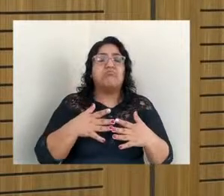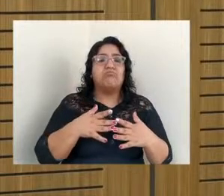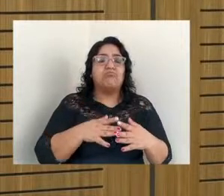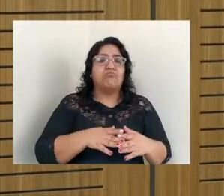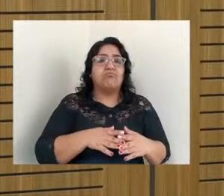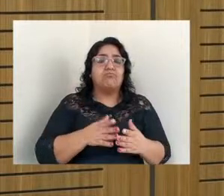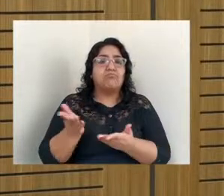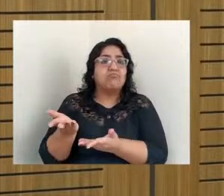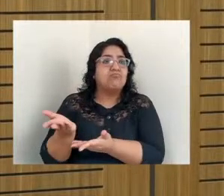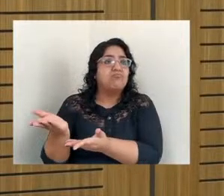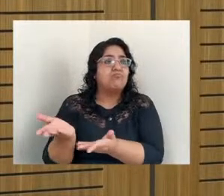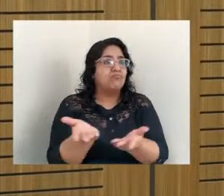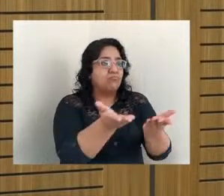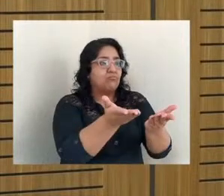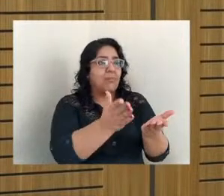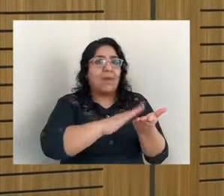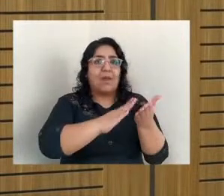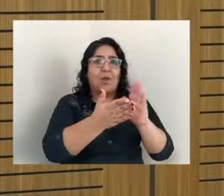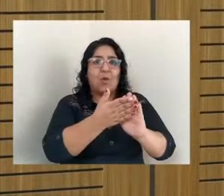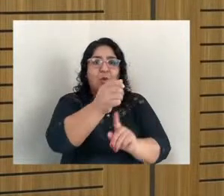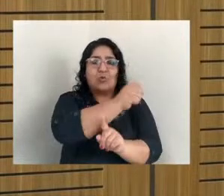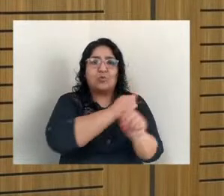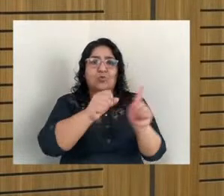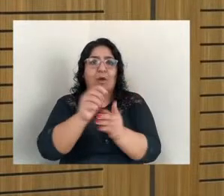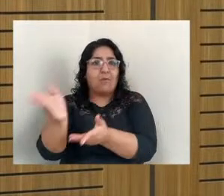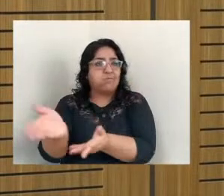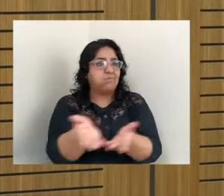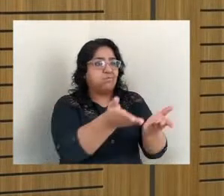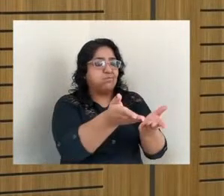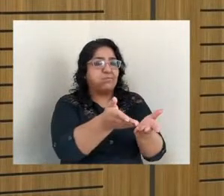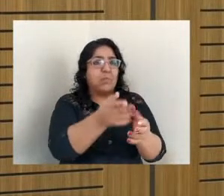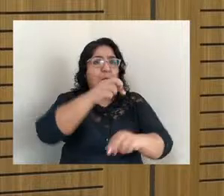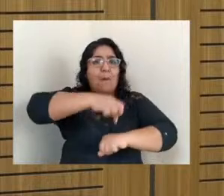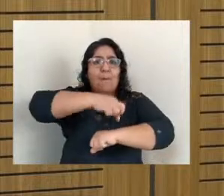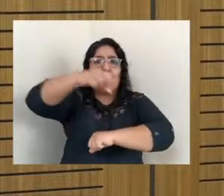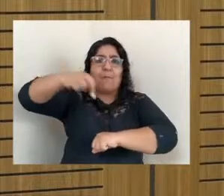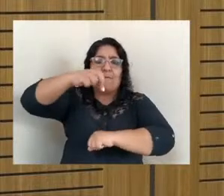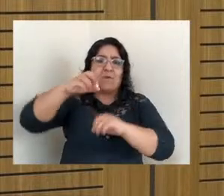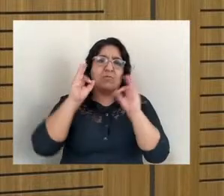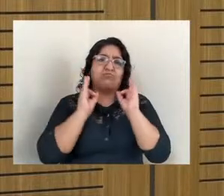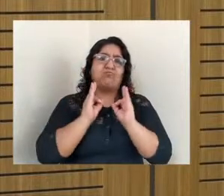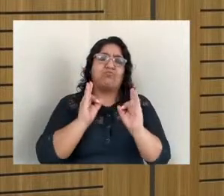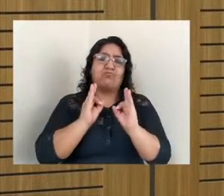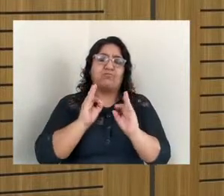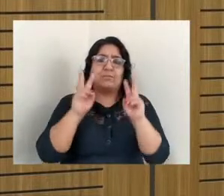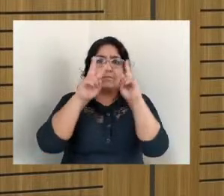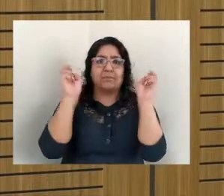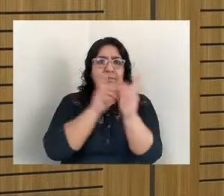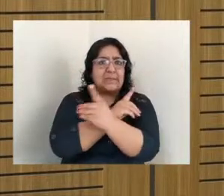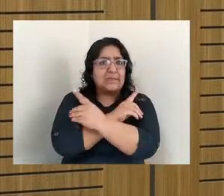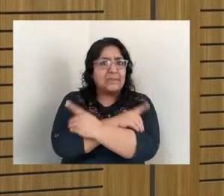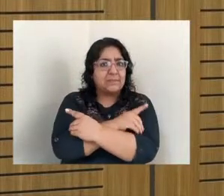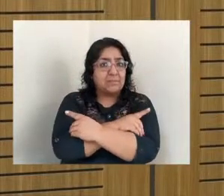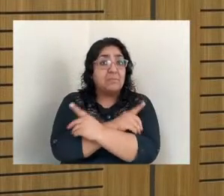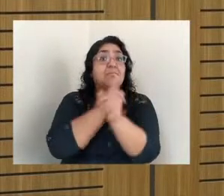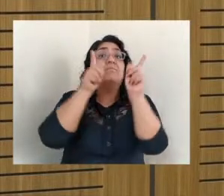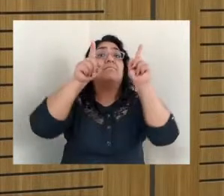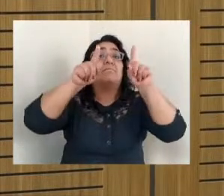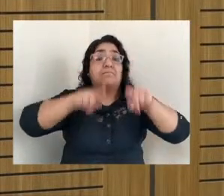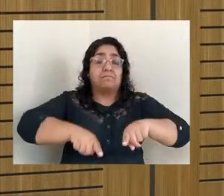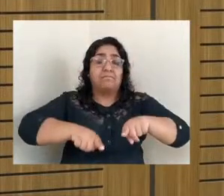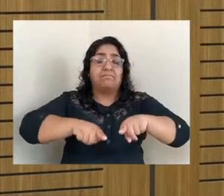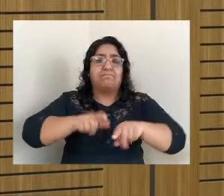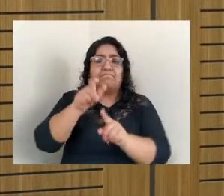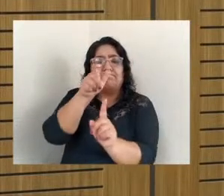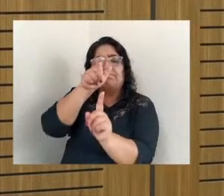la comunidad y a la sociedad de profesionales en ingeniería altamente cualificados en aspectos disciplinares, pero mejor aún,